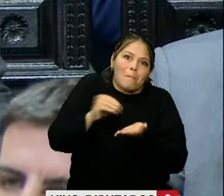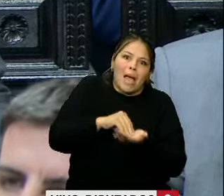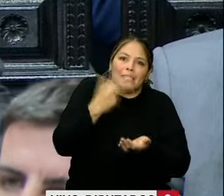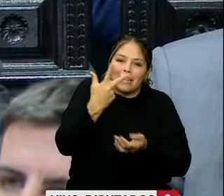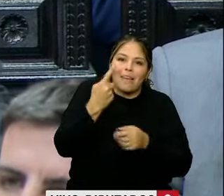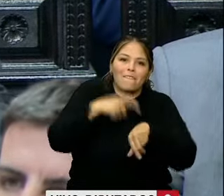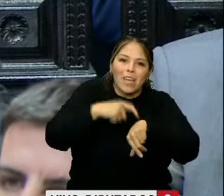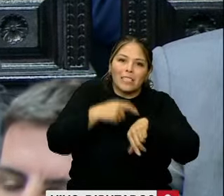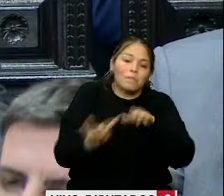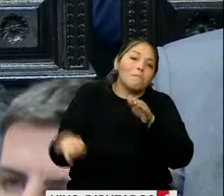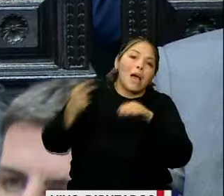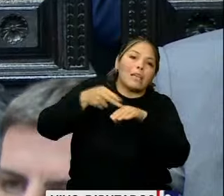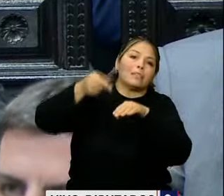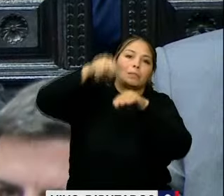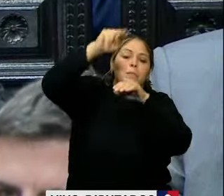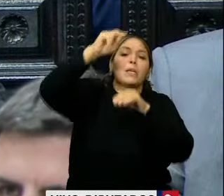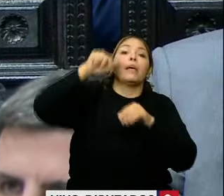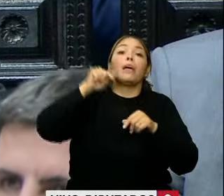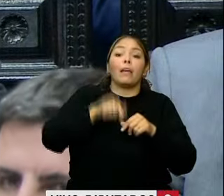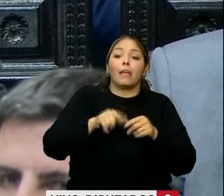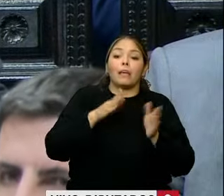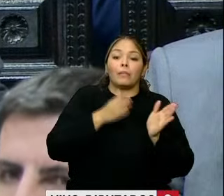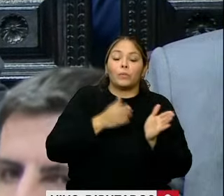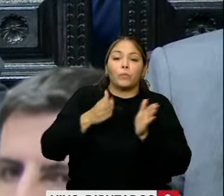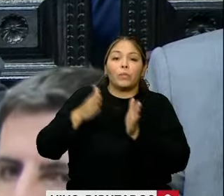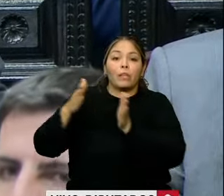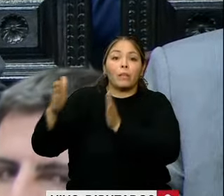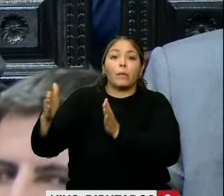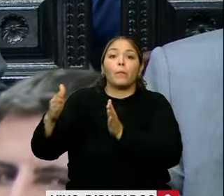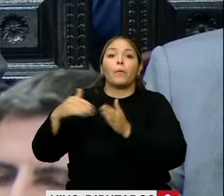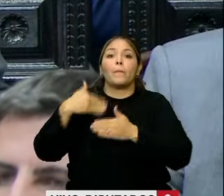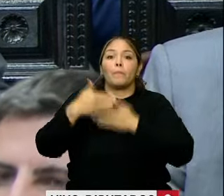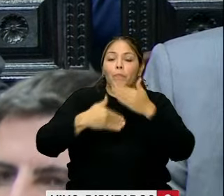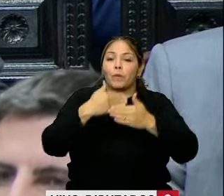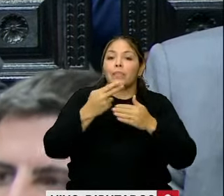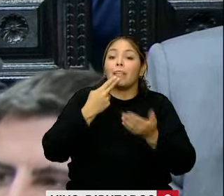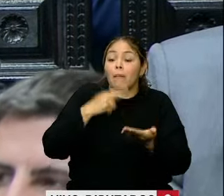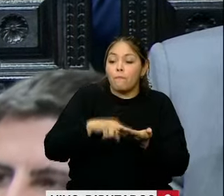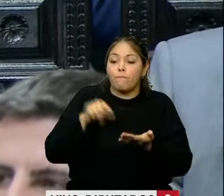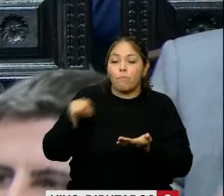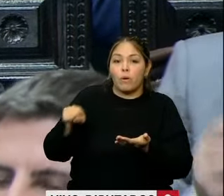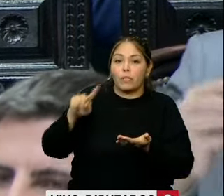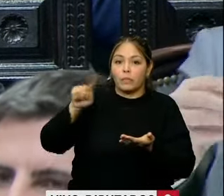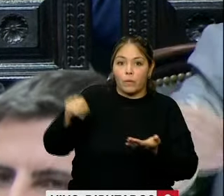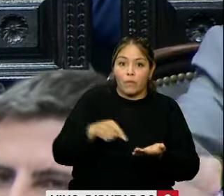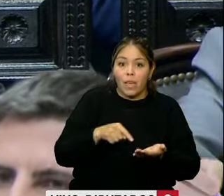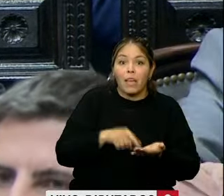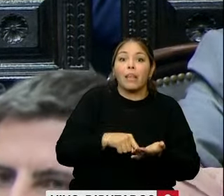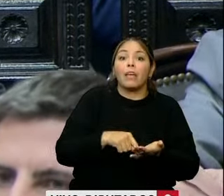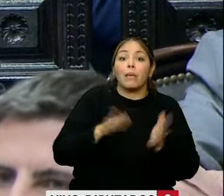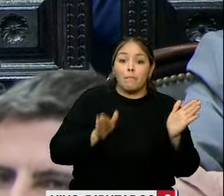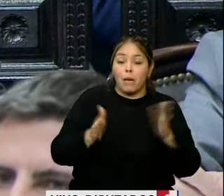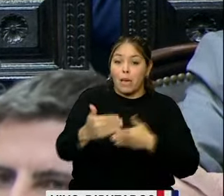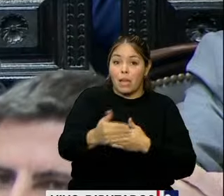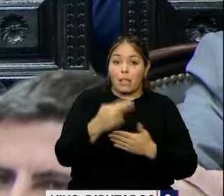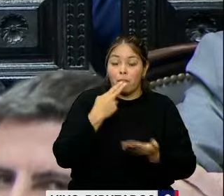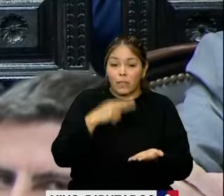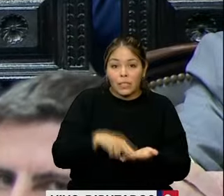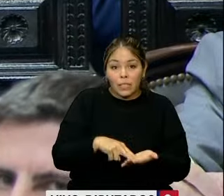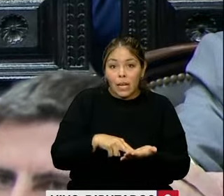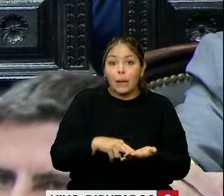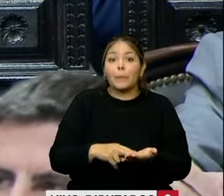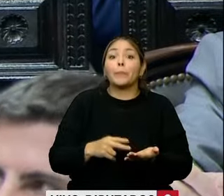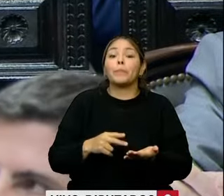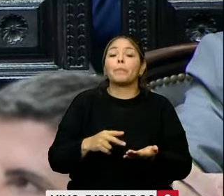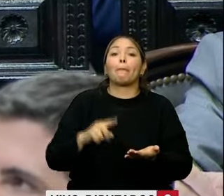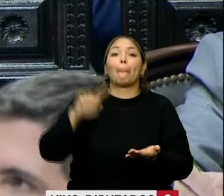aumento sustantivo de la gradualidad en la progresividad del impuesto el paquete fiscal además de volver a la